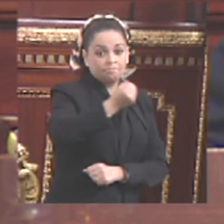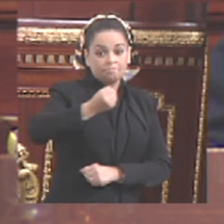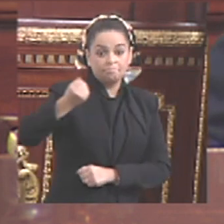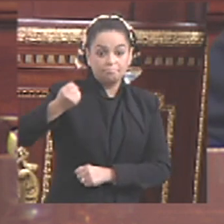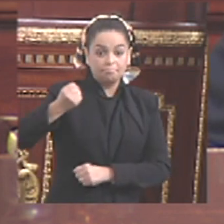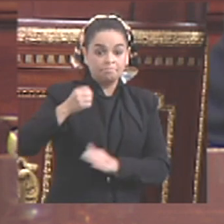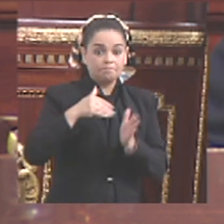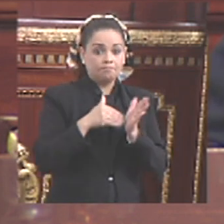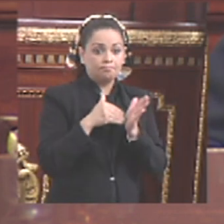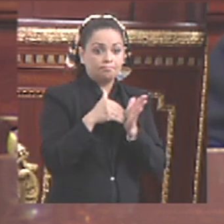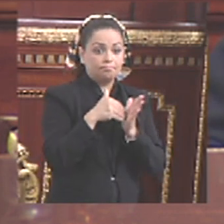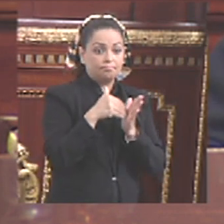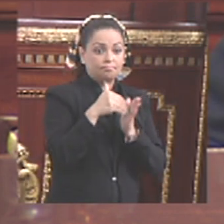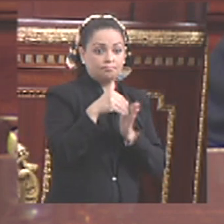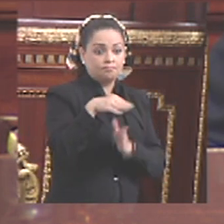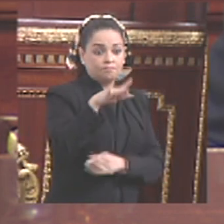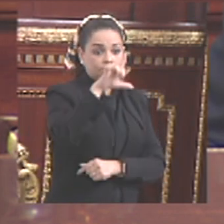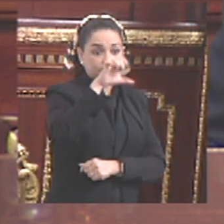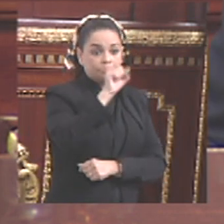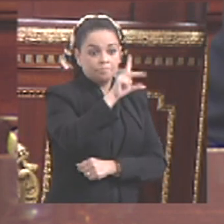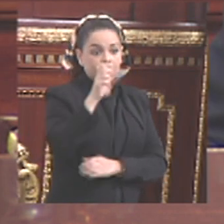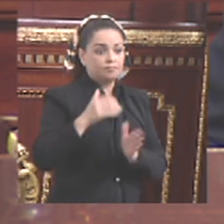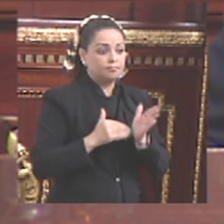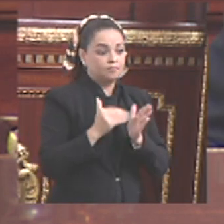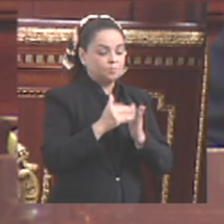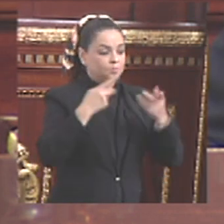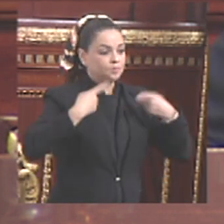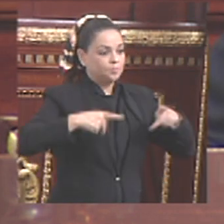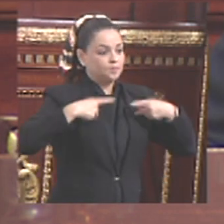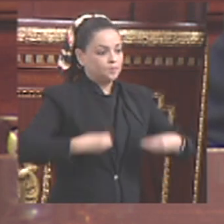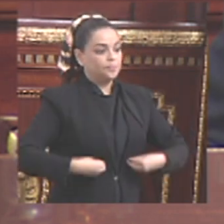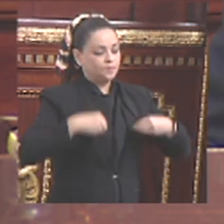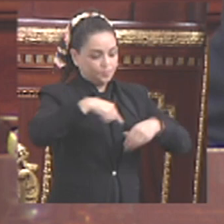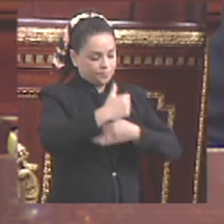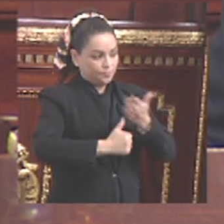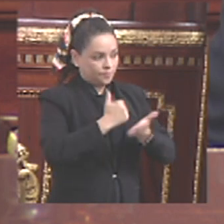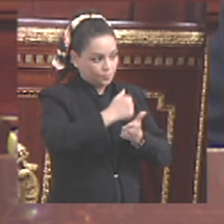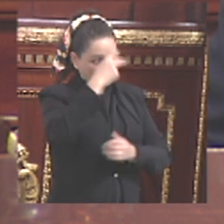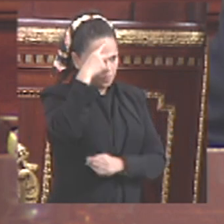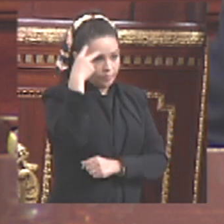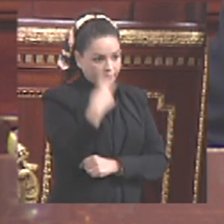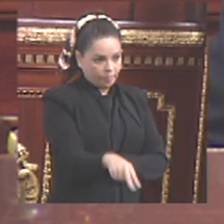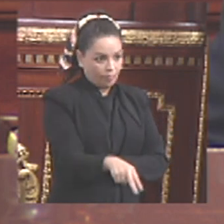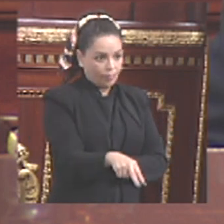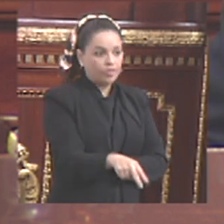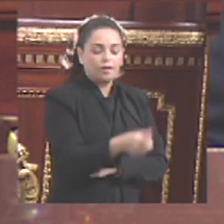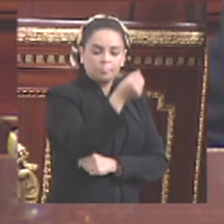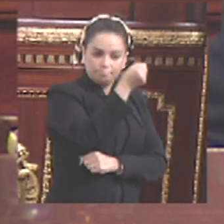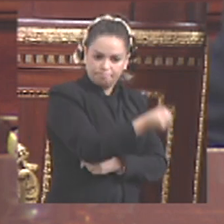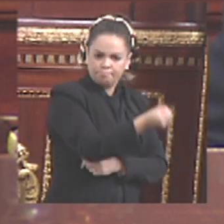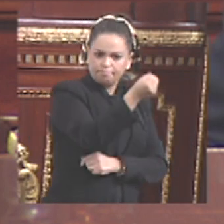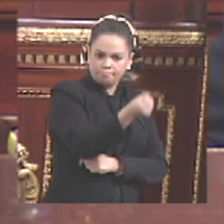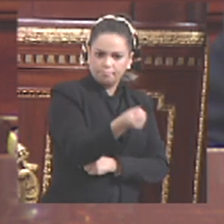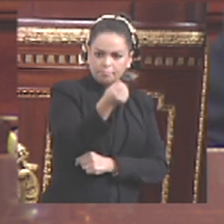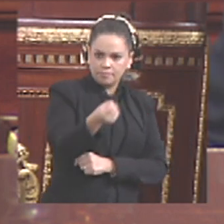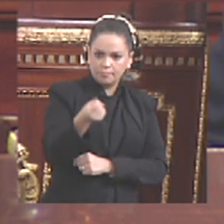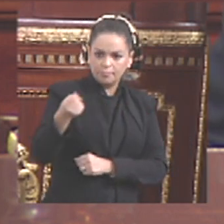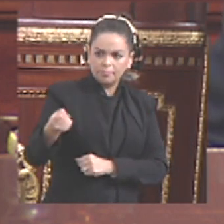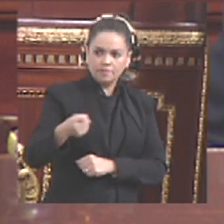millones de habitantes de la Ciudad de México. México siempre ha sido una